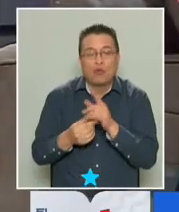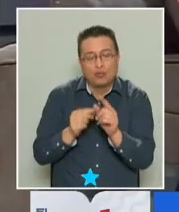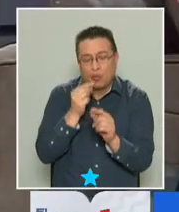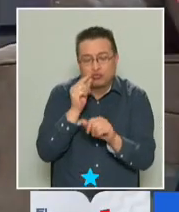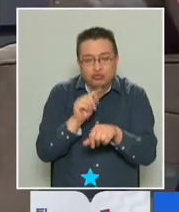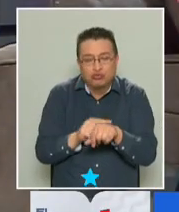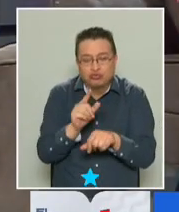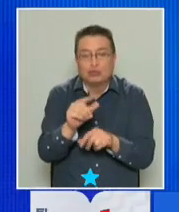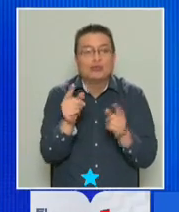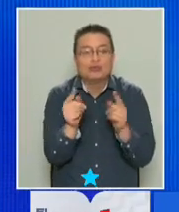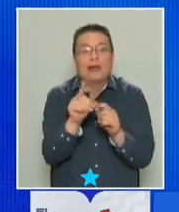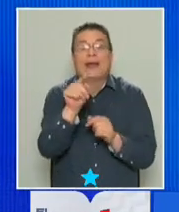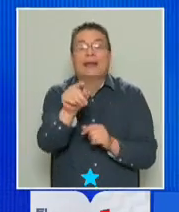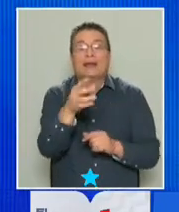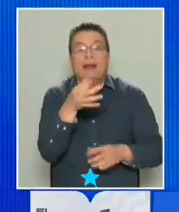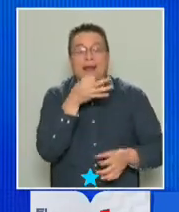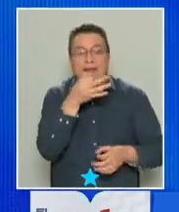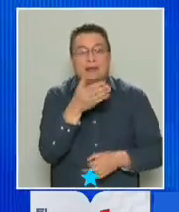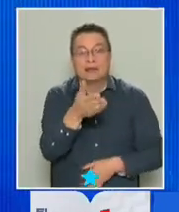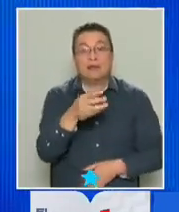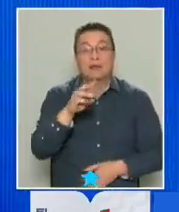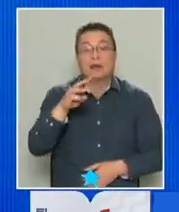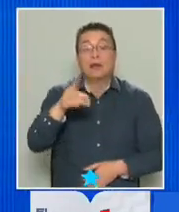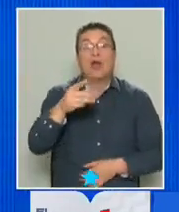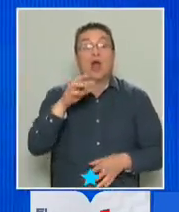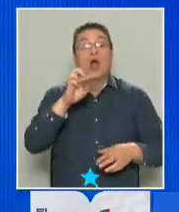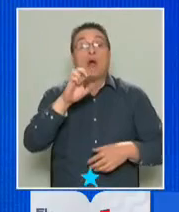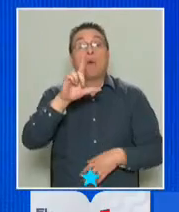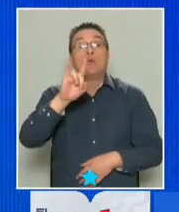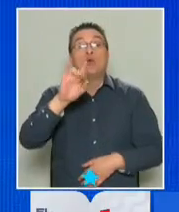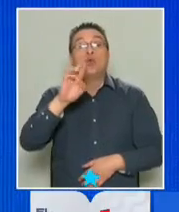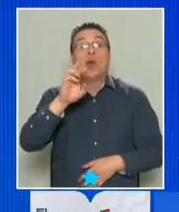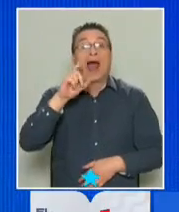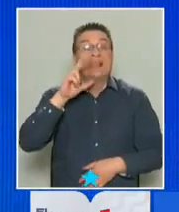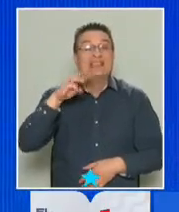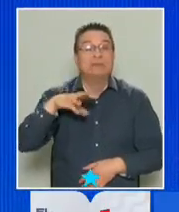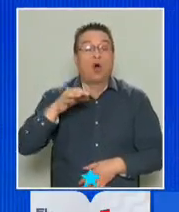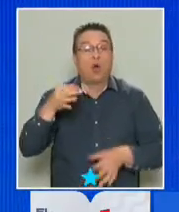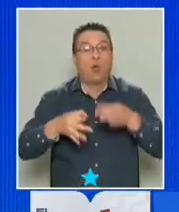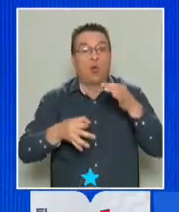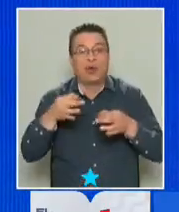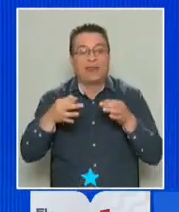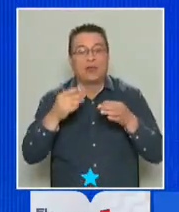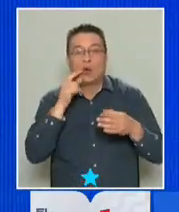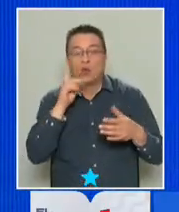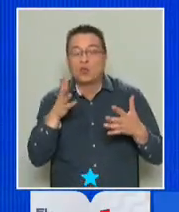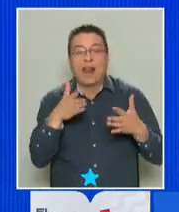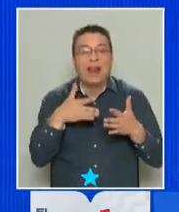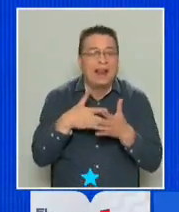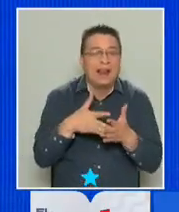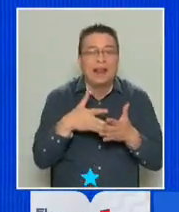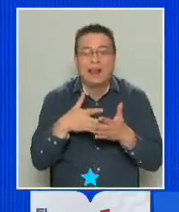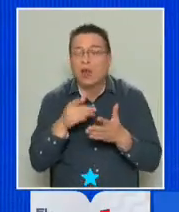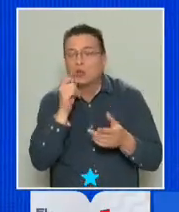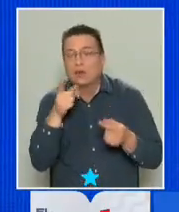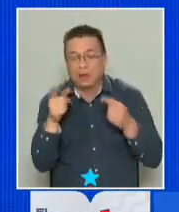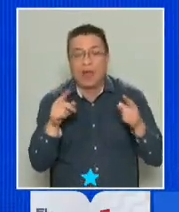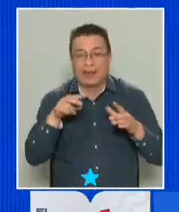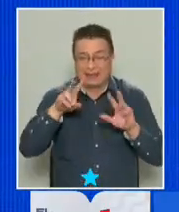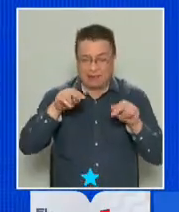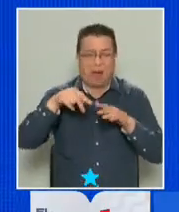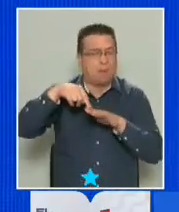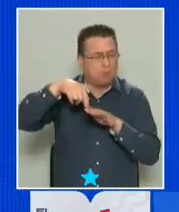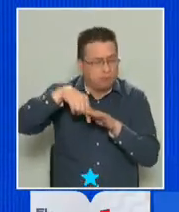minutitos a ese tema lo que nos queda miriam pluralismo jurídico los bordes lo comentábamos también que tomáis marisol es un tema bien